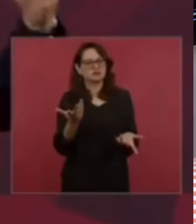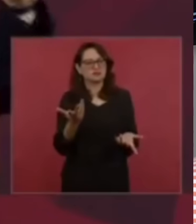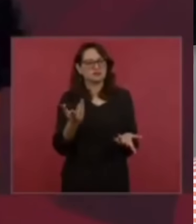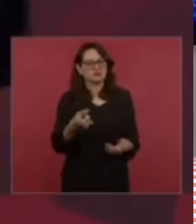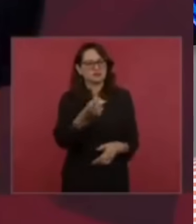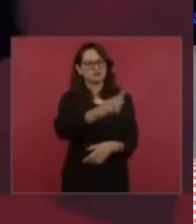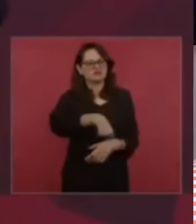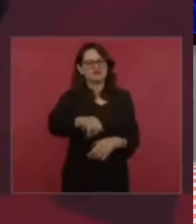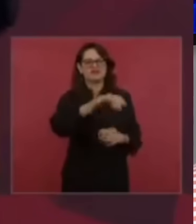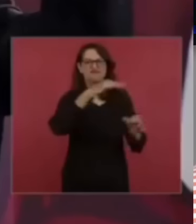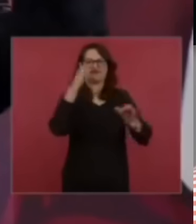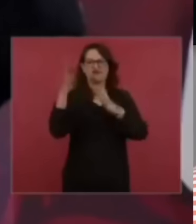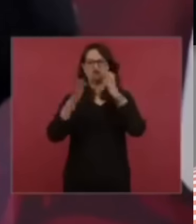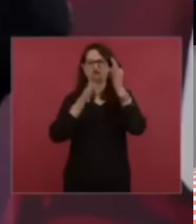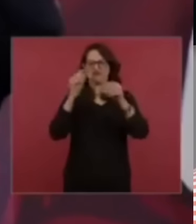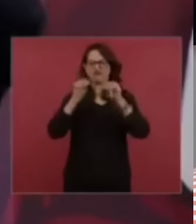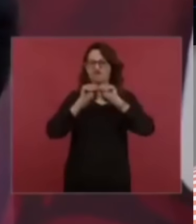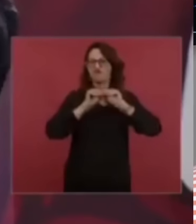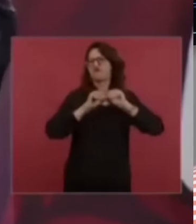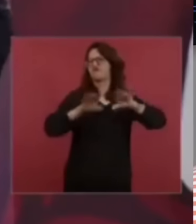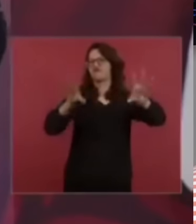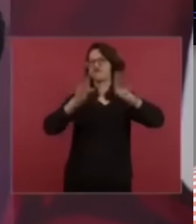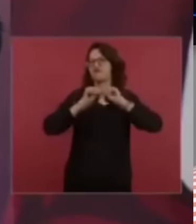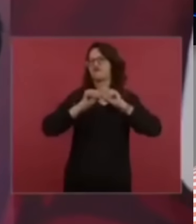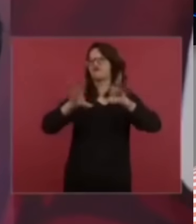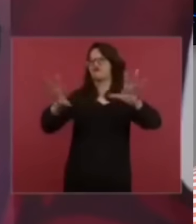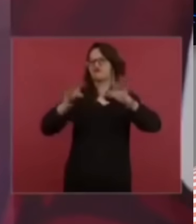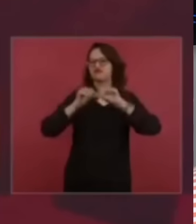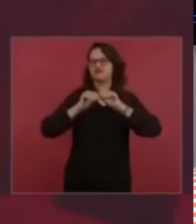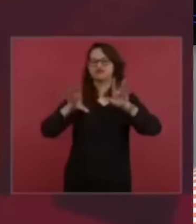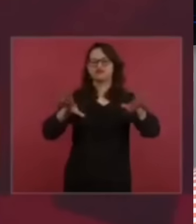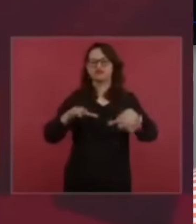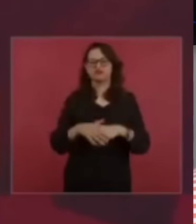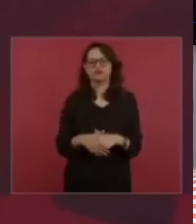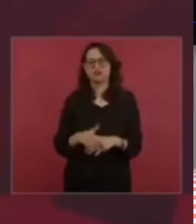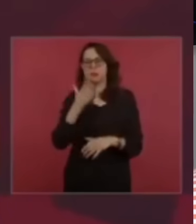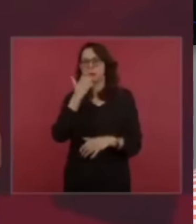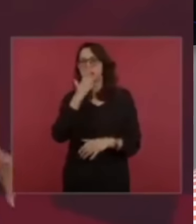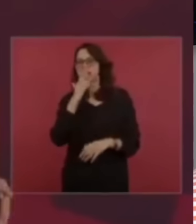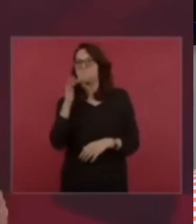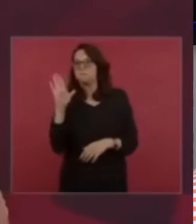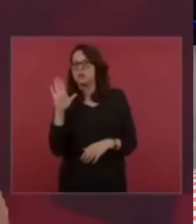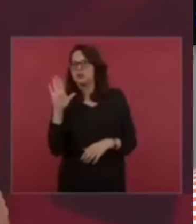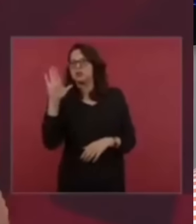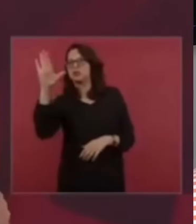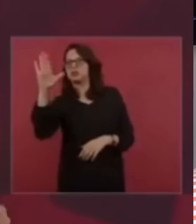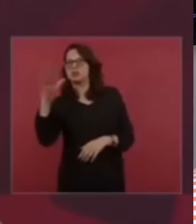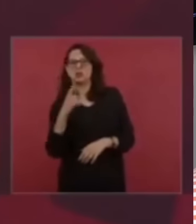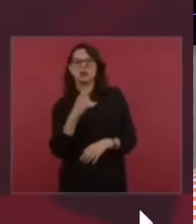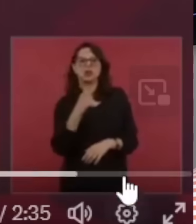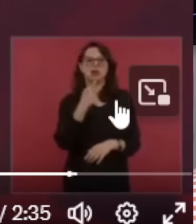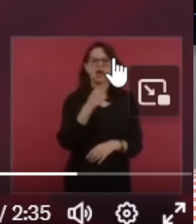Hicieron una campaña y sacaban las imágenes.